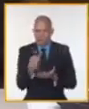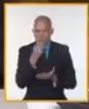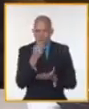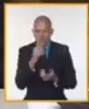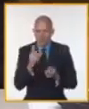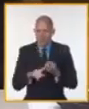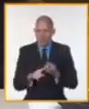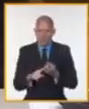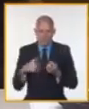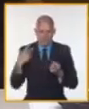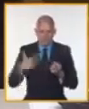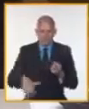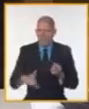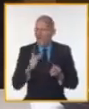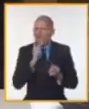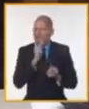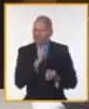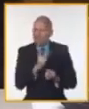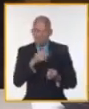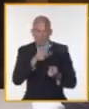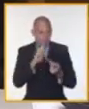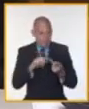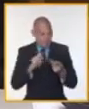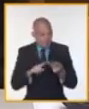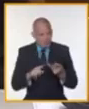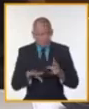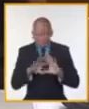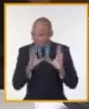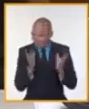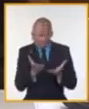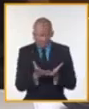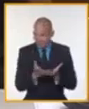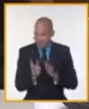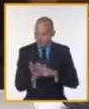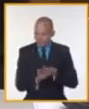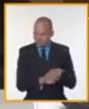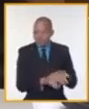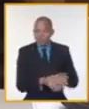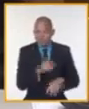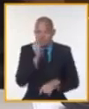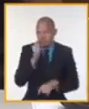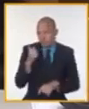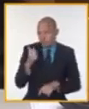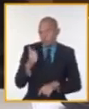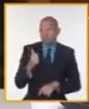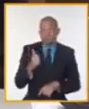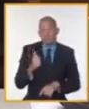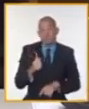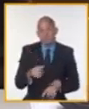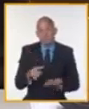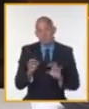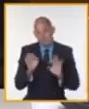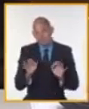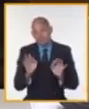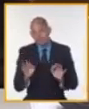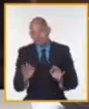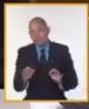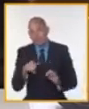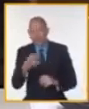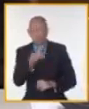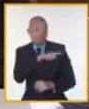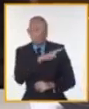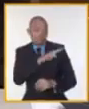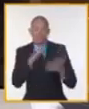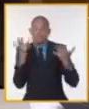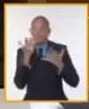el Buró Político, cuando analizó esto, insistió en la intersectorialidad, en la participación comunitaria,